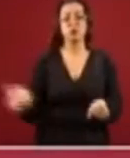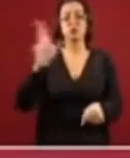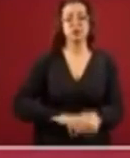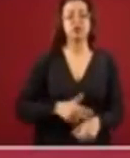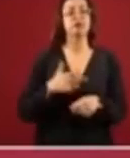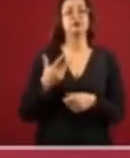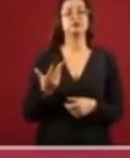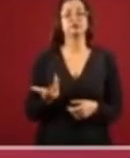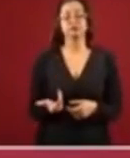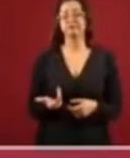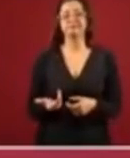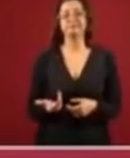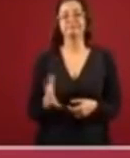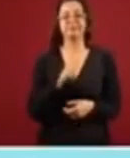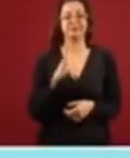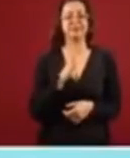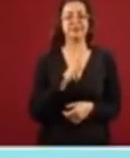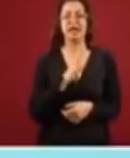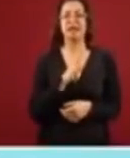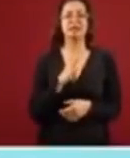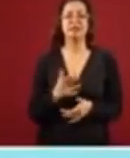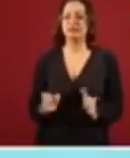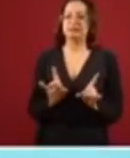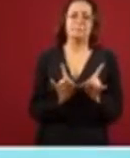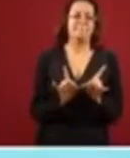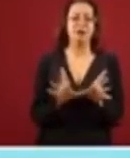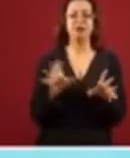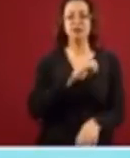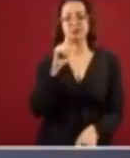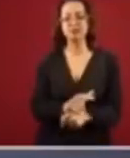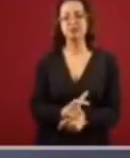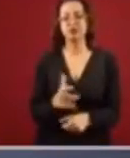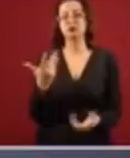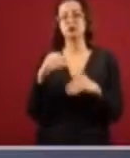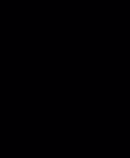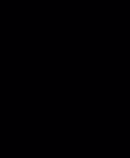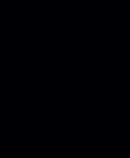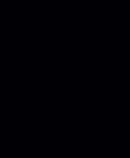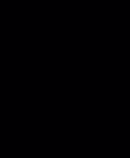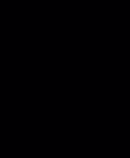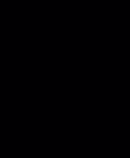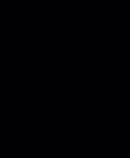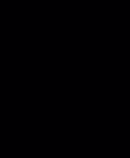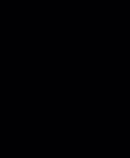en una situación especial en lo que tiene que ver con la salud.